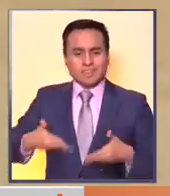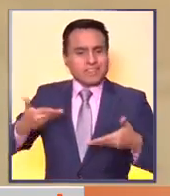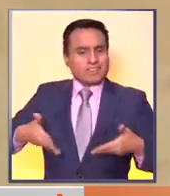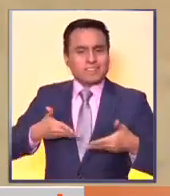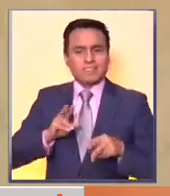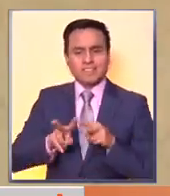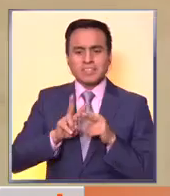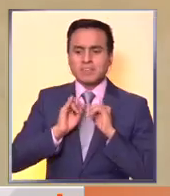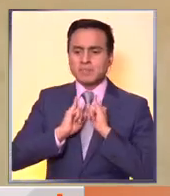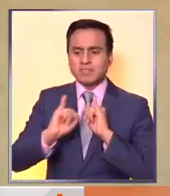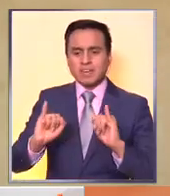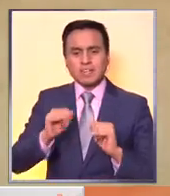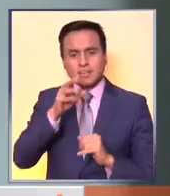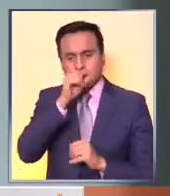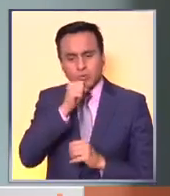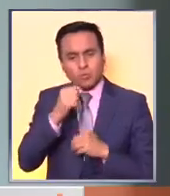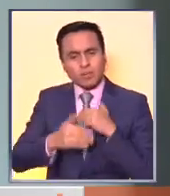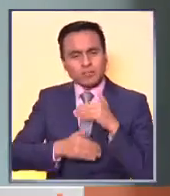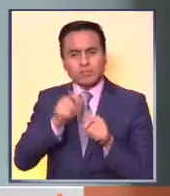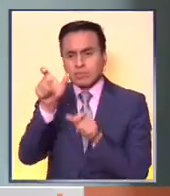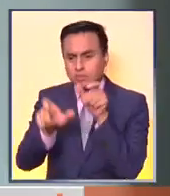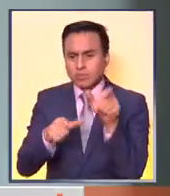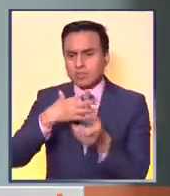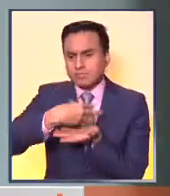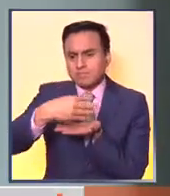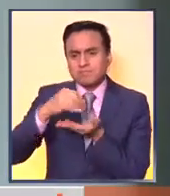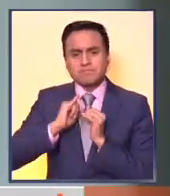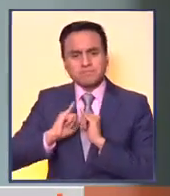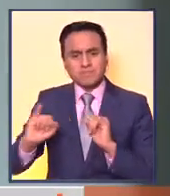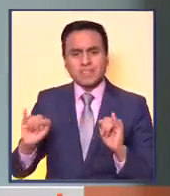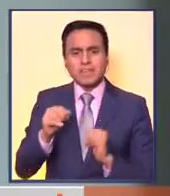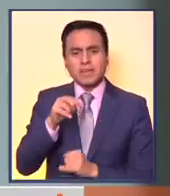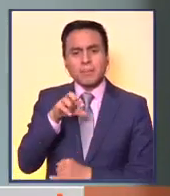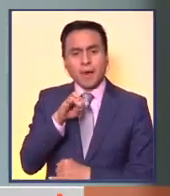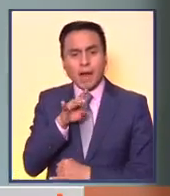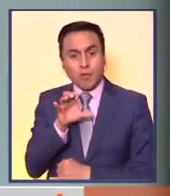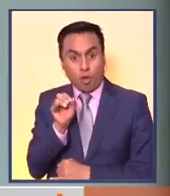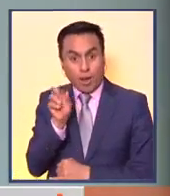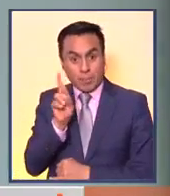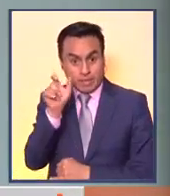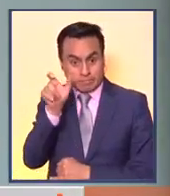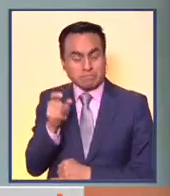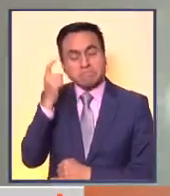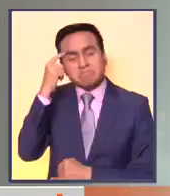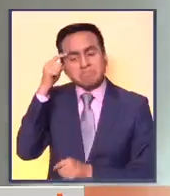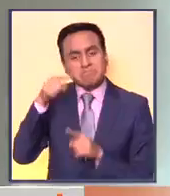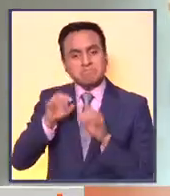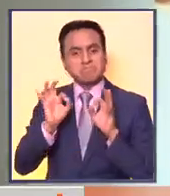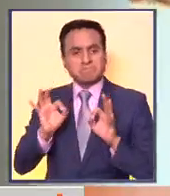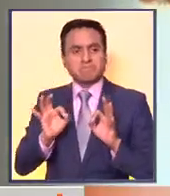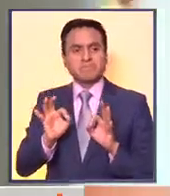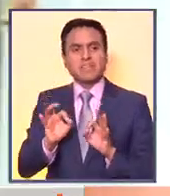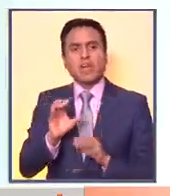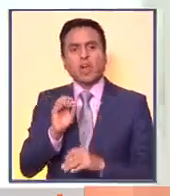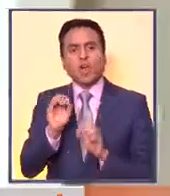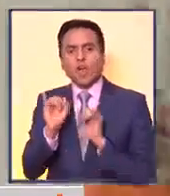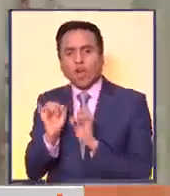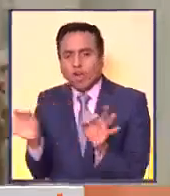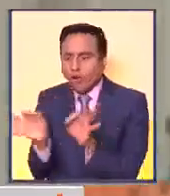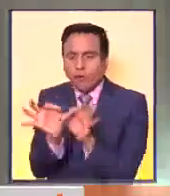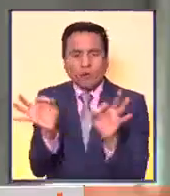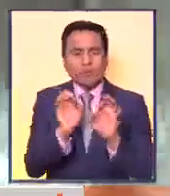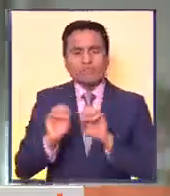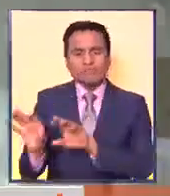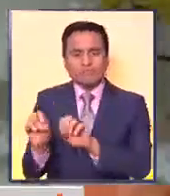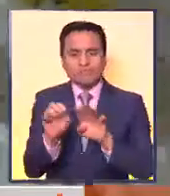un mensaje de superación a otras personas. Pablo Ramírez pretende especializarse para convertirse en un coach y compartir a